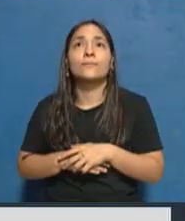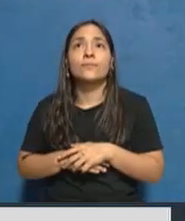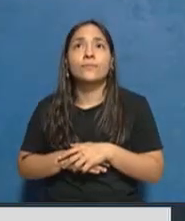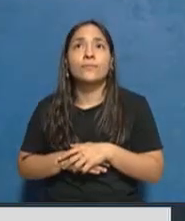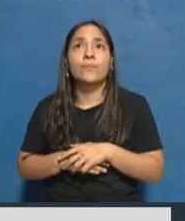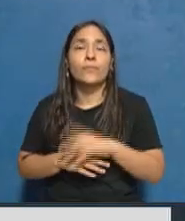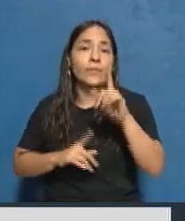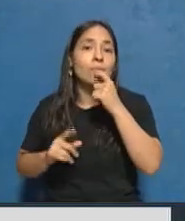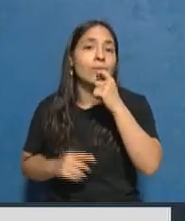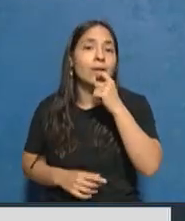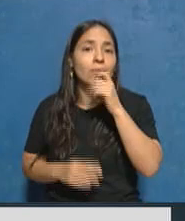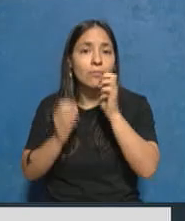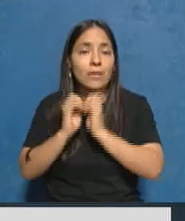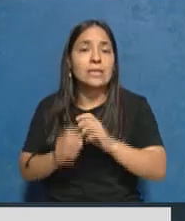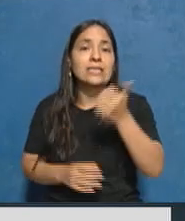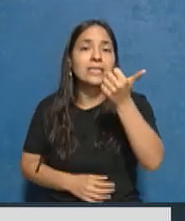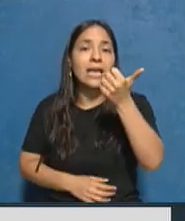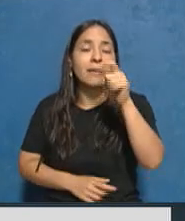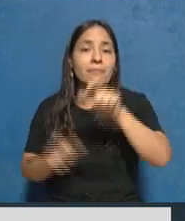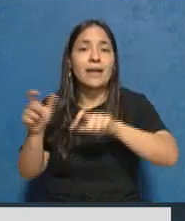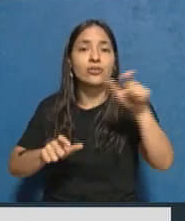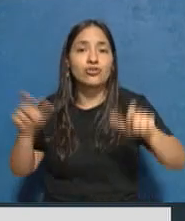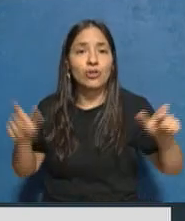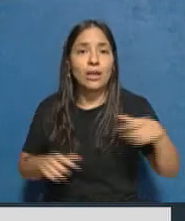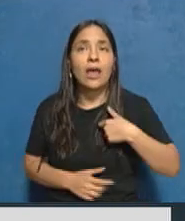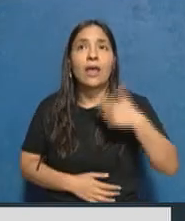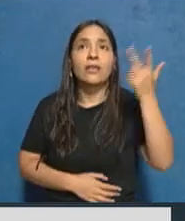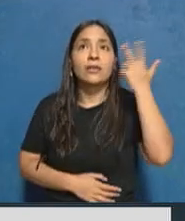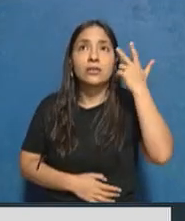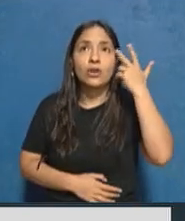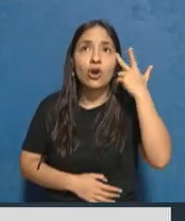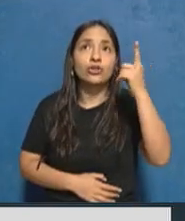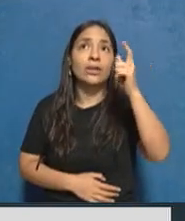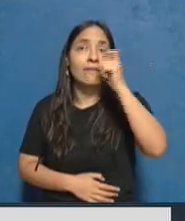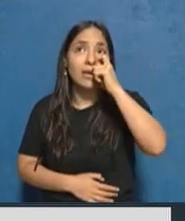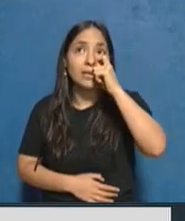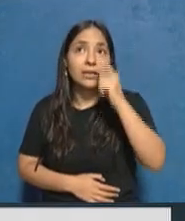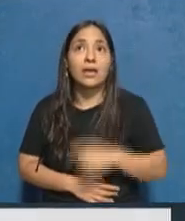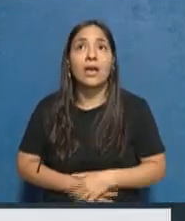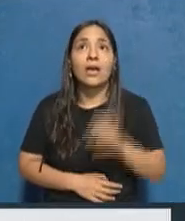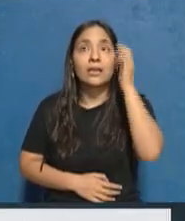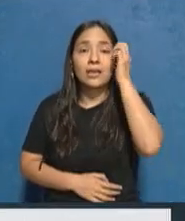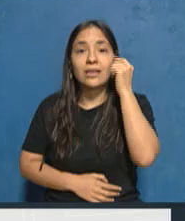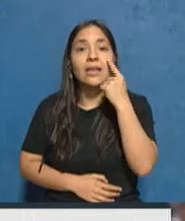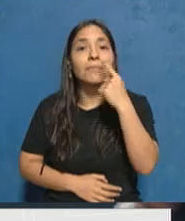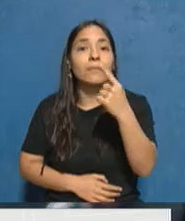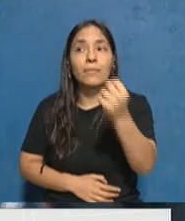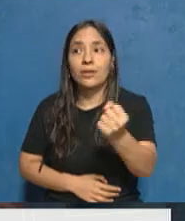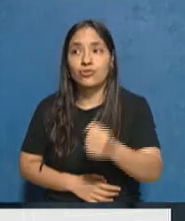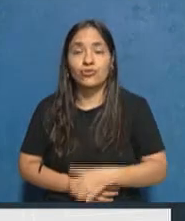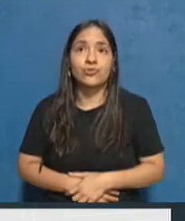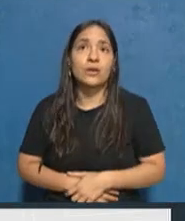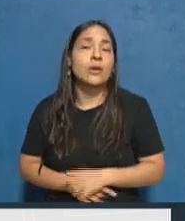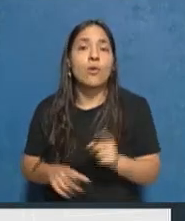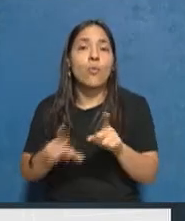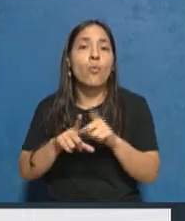arrancan a lo mejor para unas 6 personas en 18, 20 y puede llegar hasta 30.000 pesos. Como